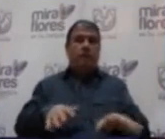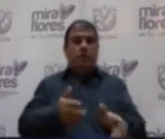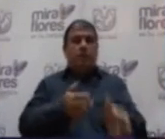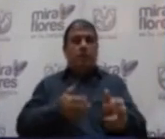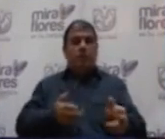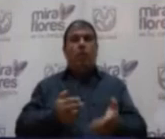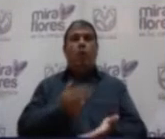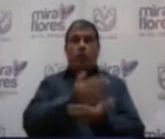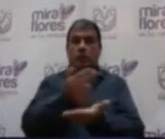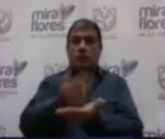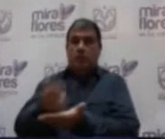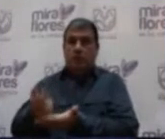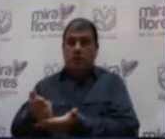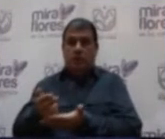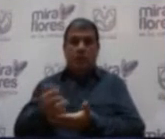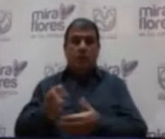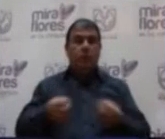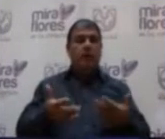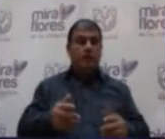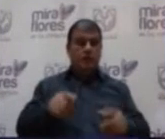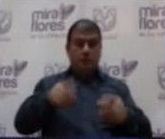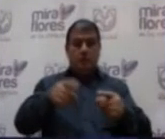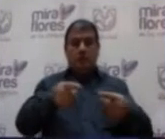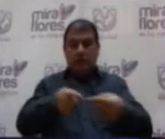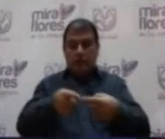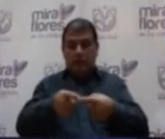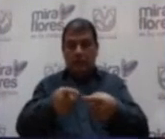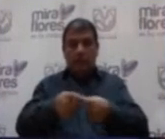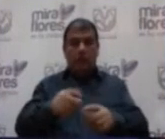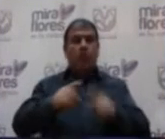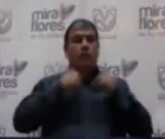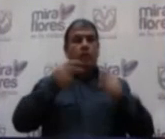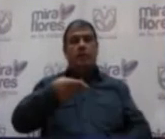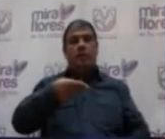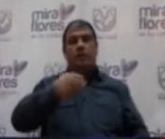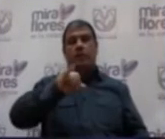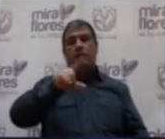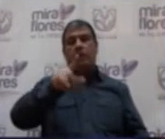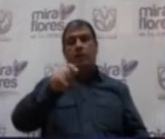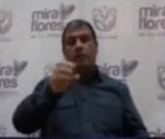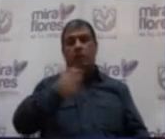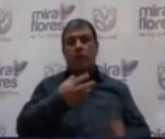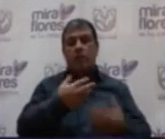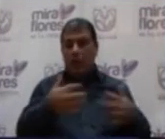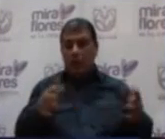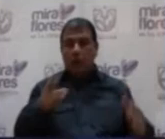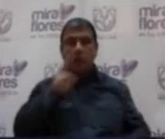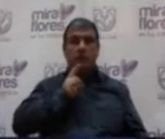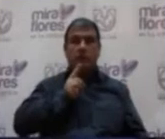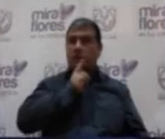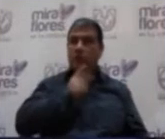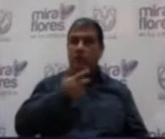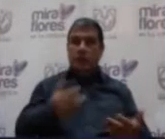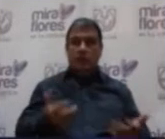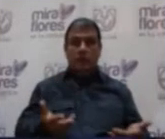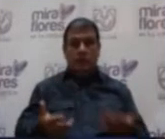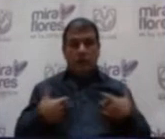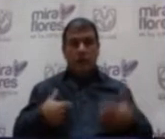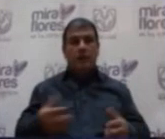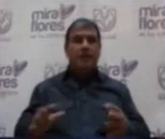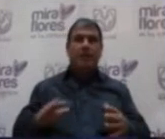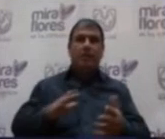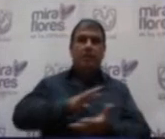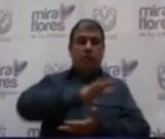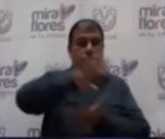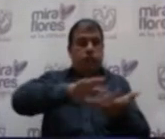los estacionamientos, ya que ahí se encuentra el Hotel Hilton y algunos restaurantes. Y se complica especialmente